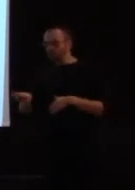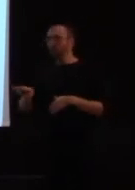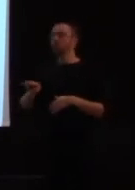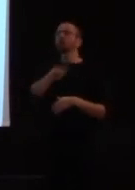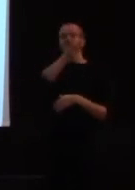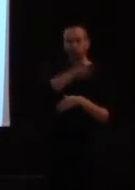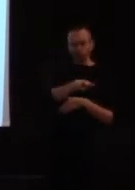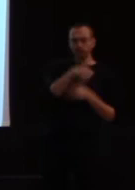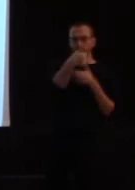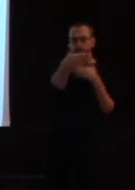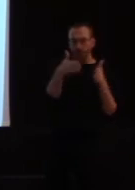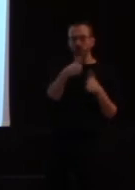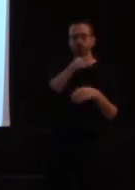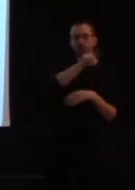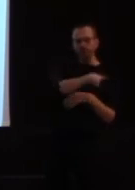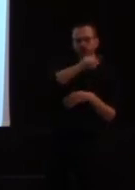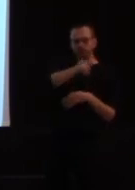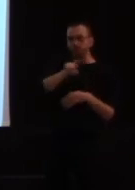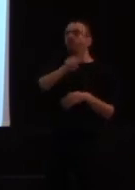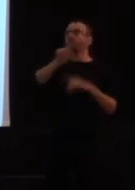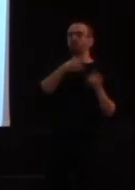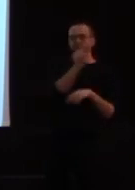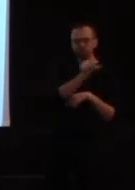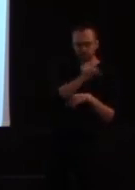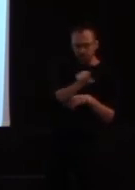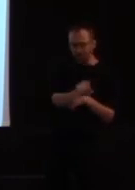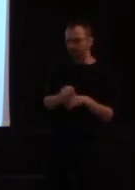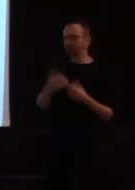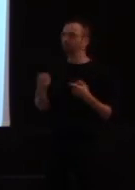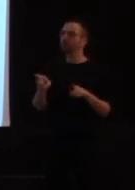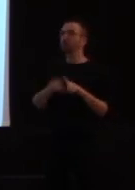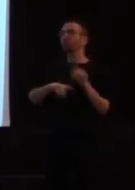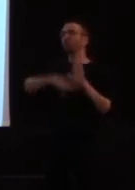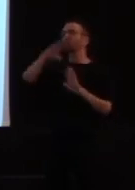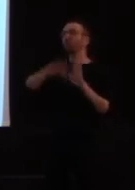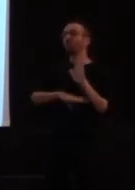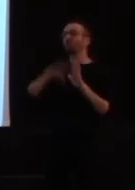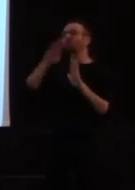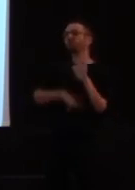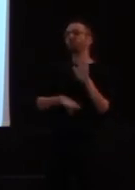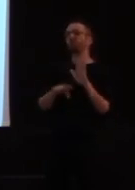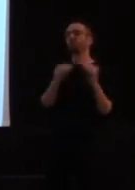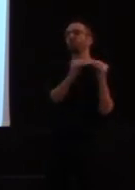luego por semanas, ¿no? Vamos cortando. Hacemos programaciones lineales. Lo que